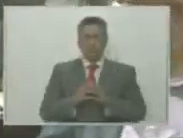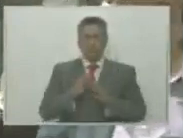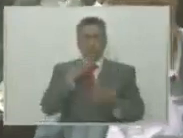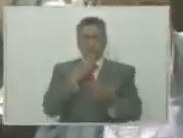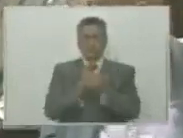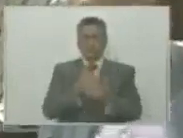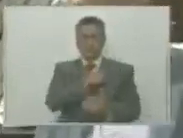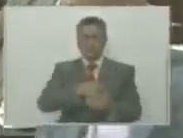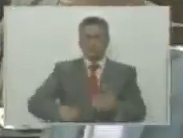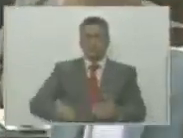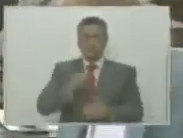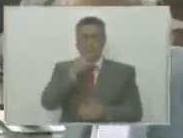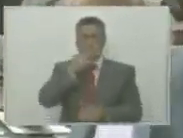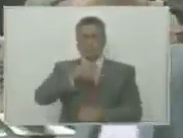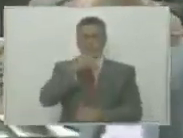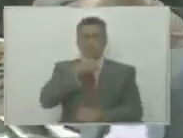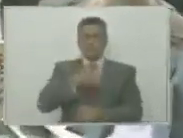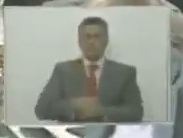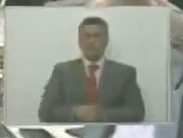Gracias, presidente. Muy buenas tardes.